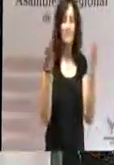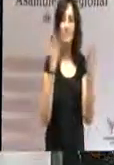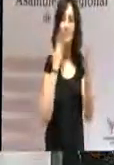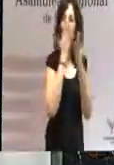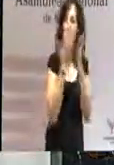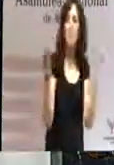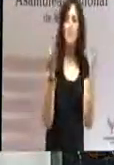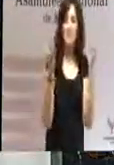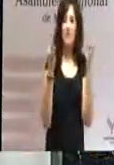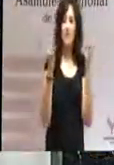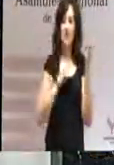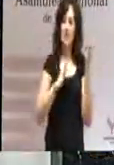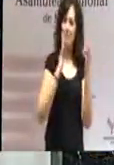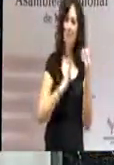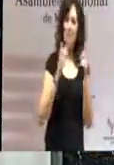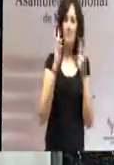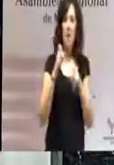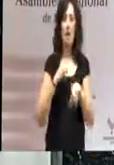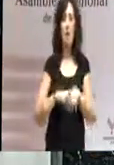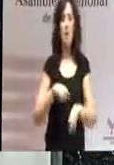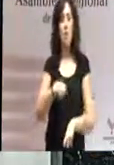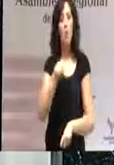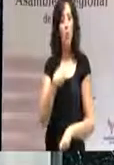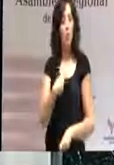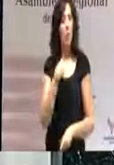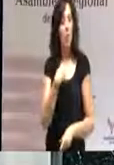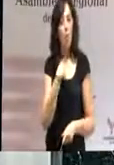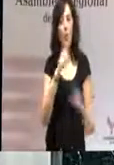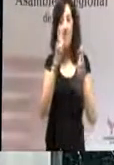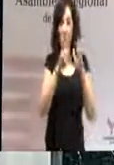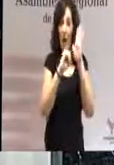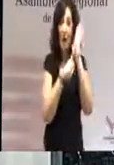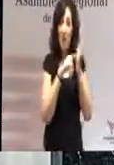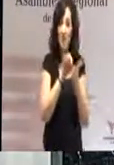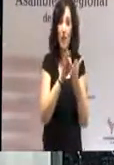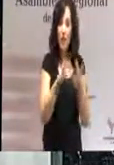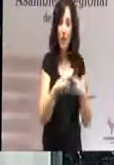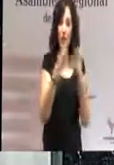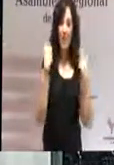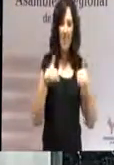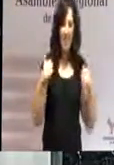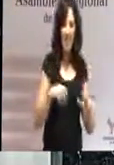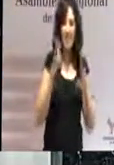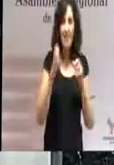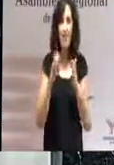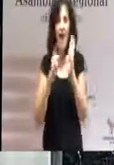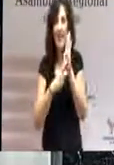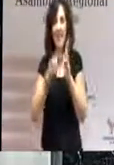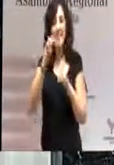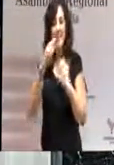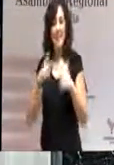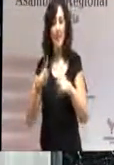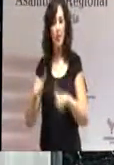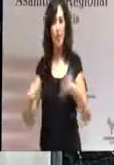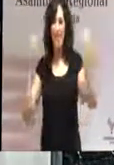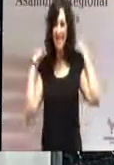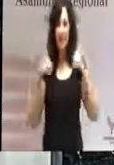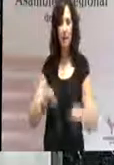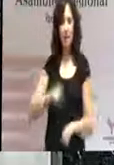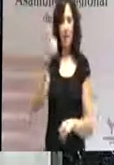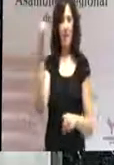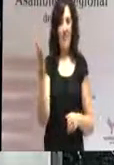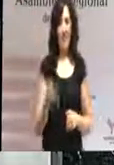Y le instamos a que no deje pasar más tiempo para que vean la luz la ley de servicios sociales y la ley del tercer sector. Y si hay